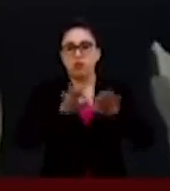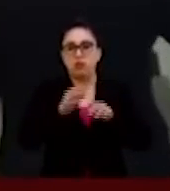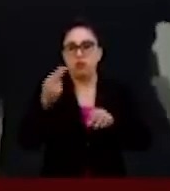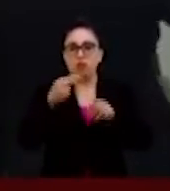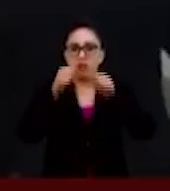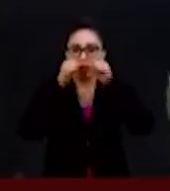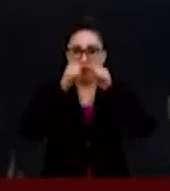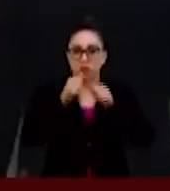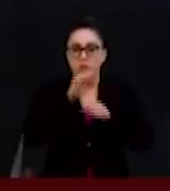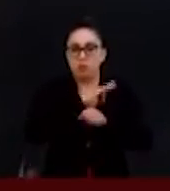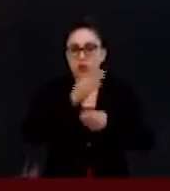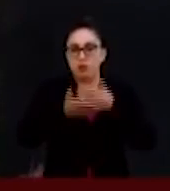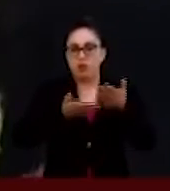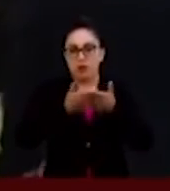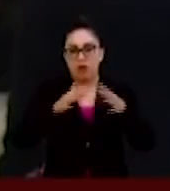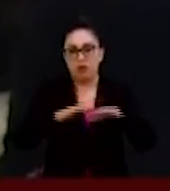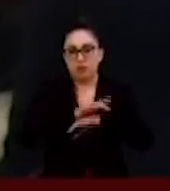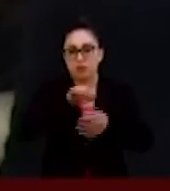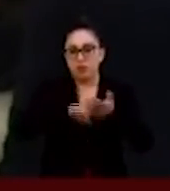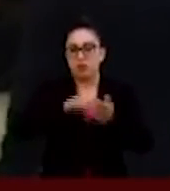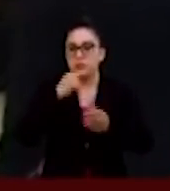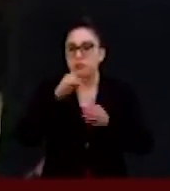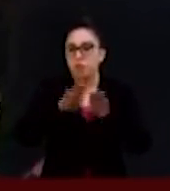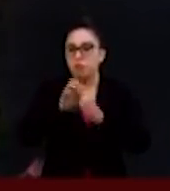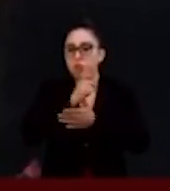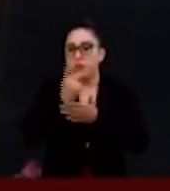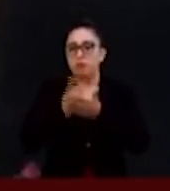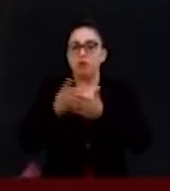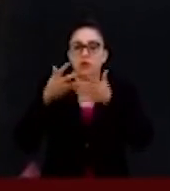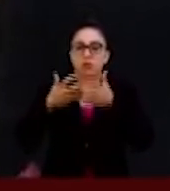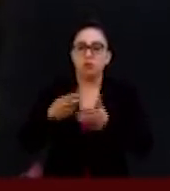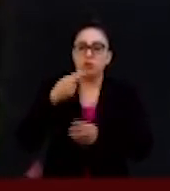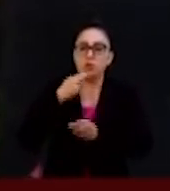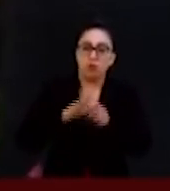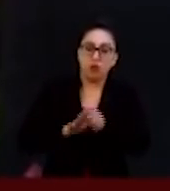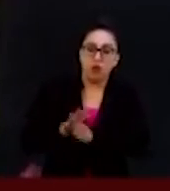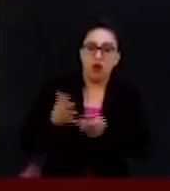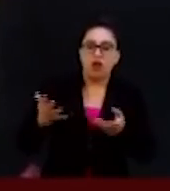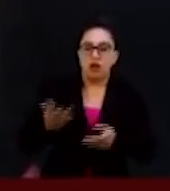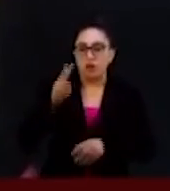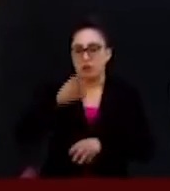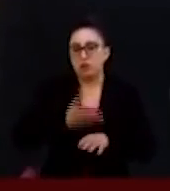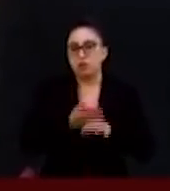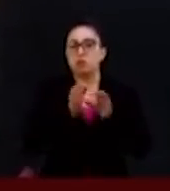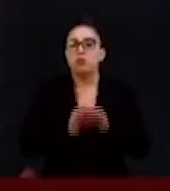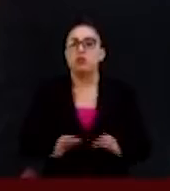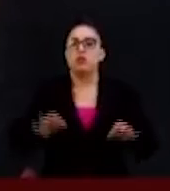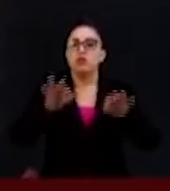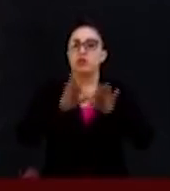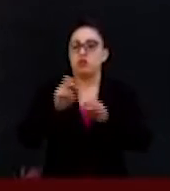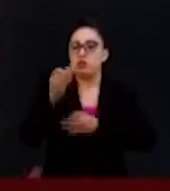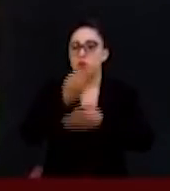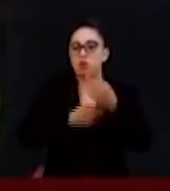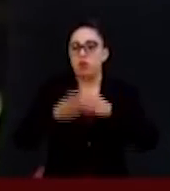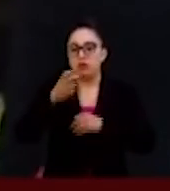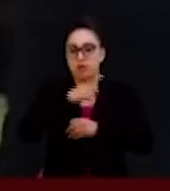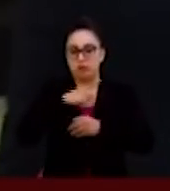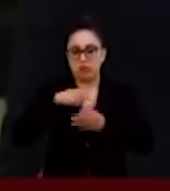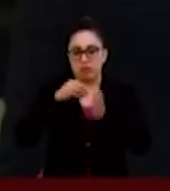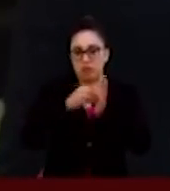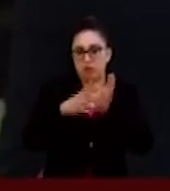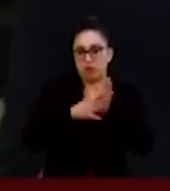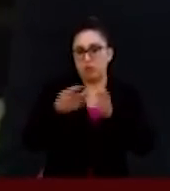hacer modificaciones de política pública. Obviamente es importantísimo que esto esté en el Plan Nacional de